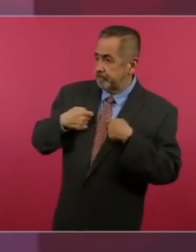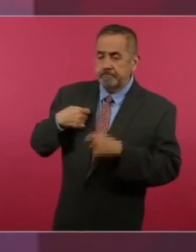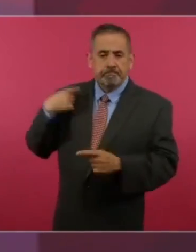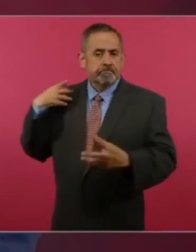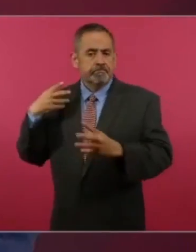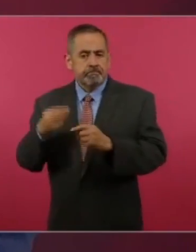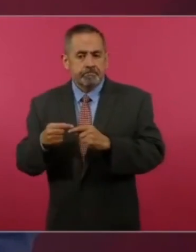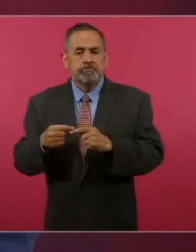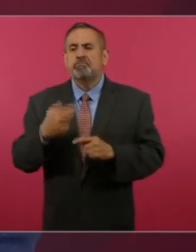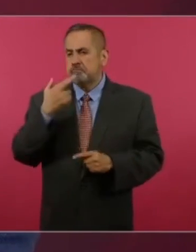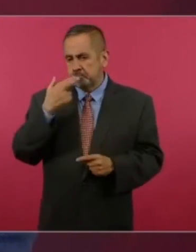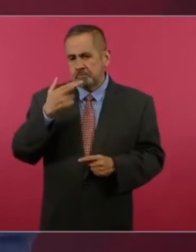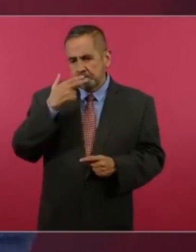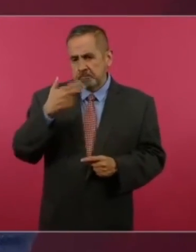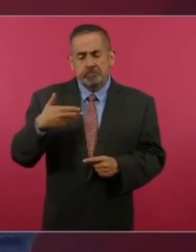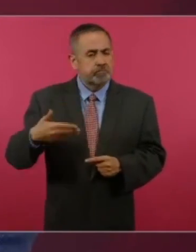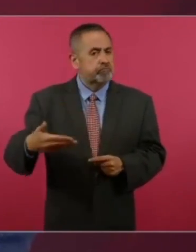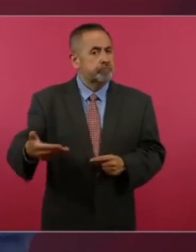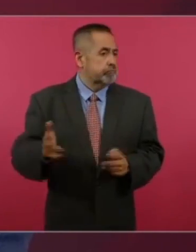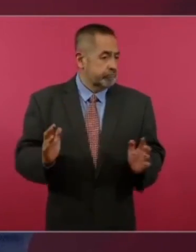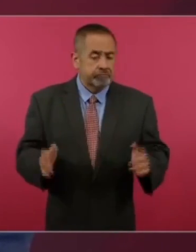Esto no nos los